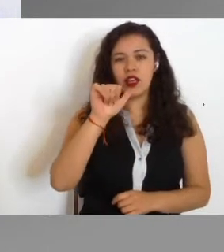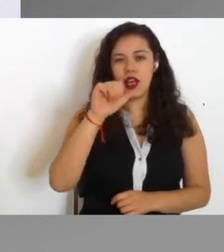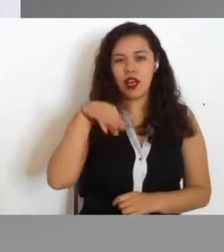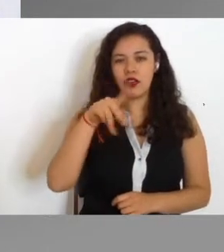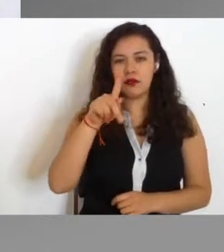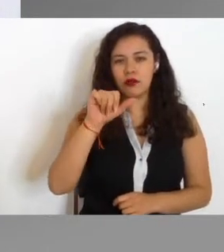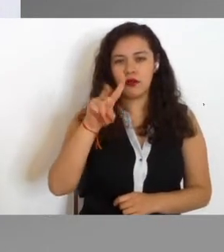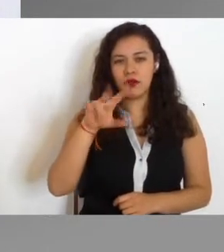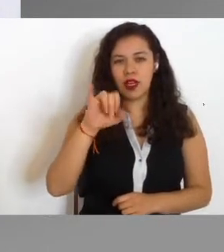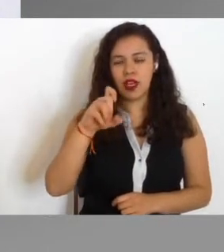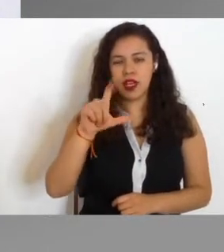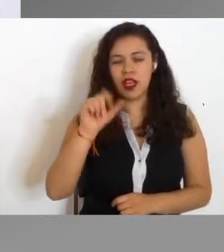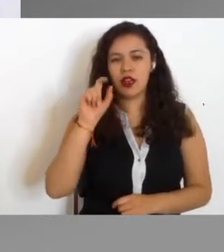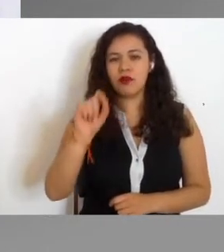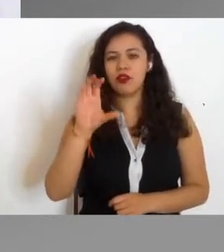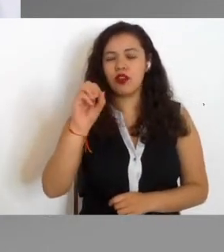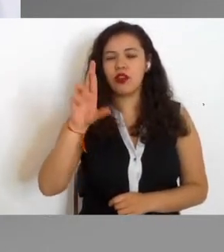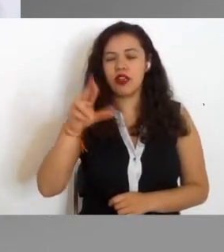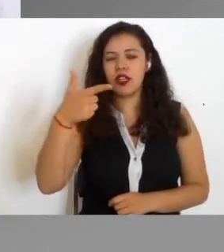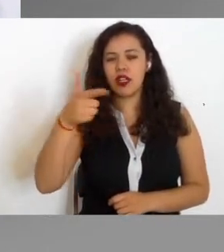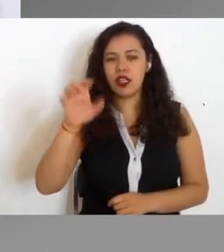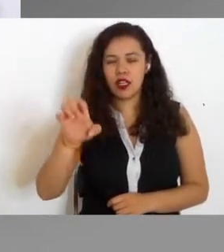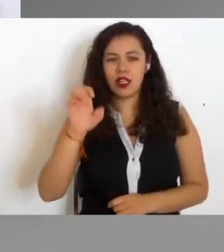www.ampubalia.org. El correo electrónico es